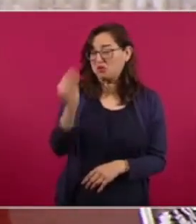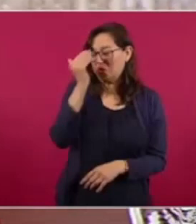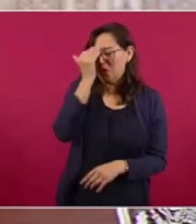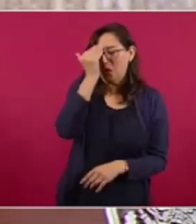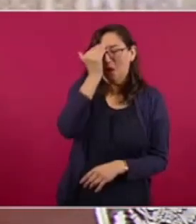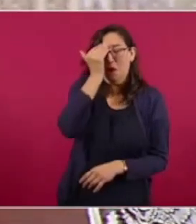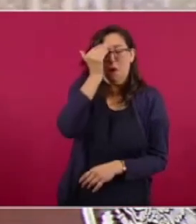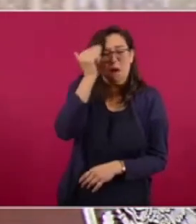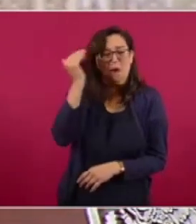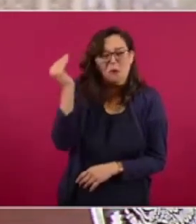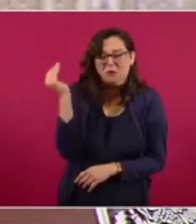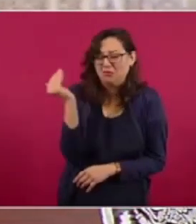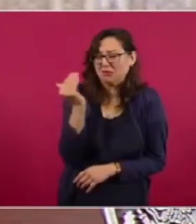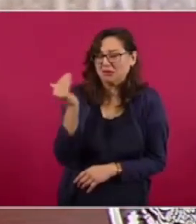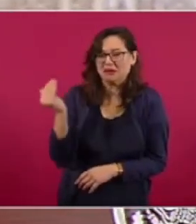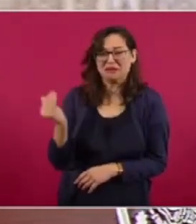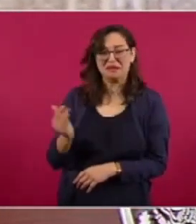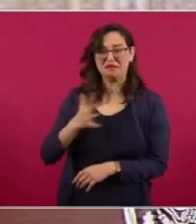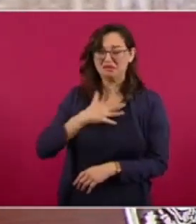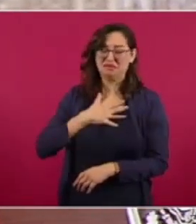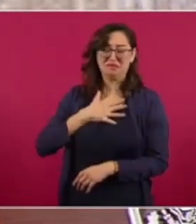horroroso?